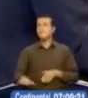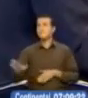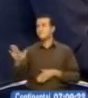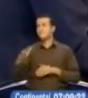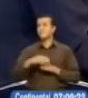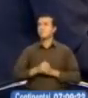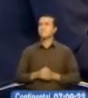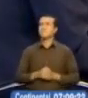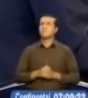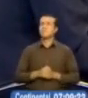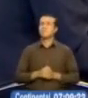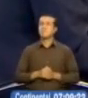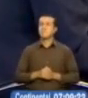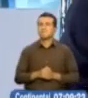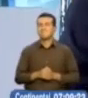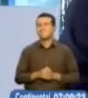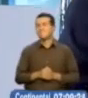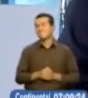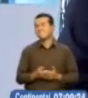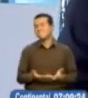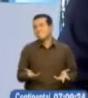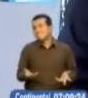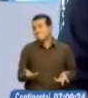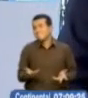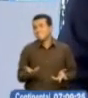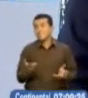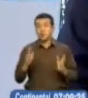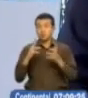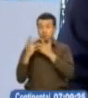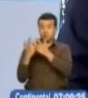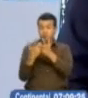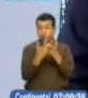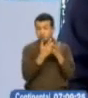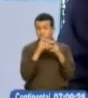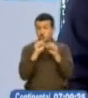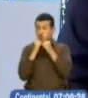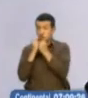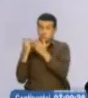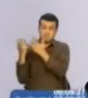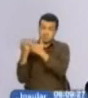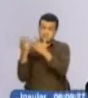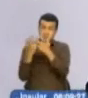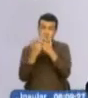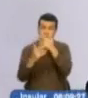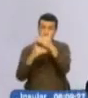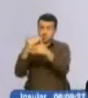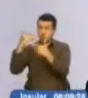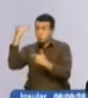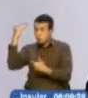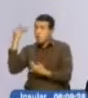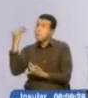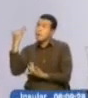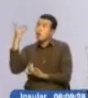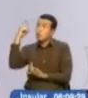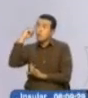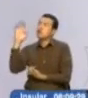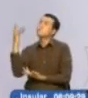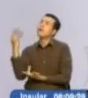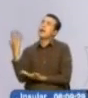que tampoco se puede esperar que el tejido social se construya totalmente desde un proceso político o desde el Estado,